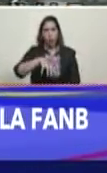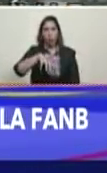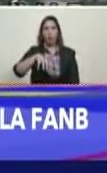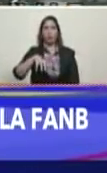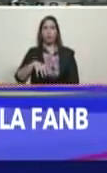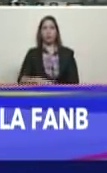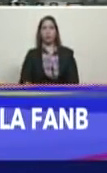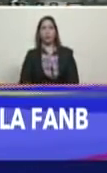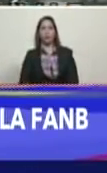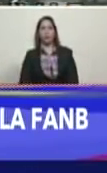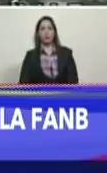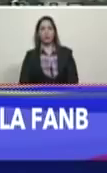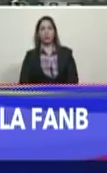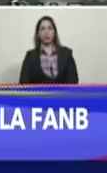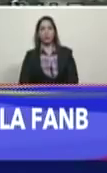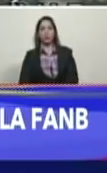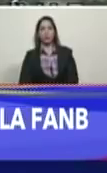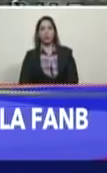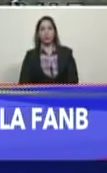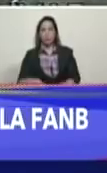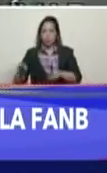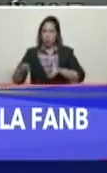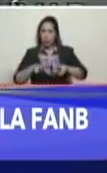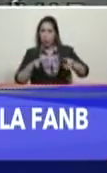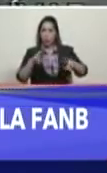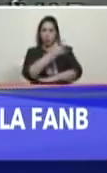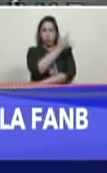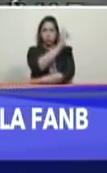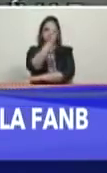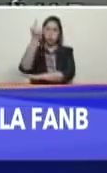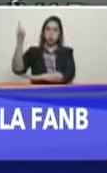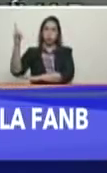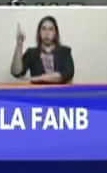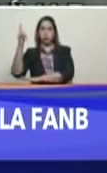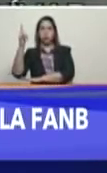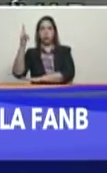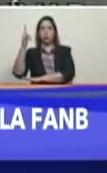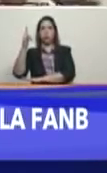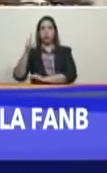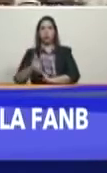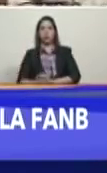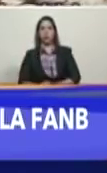zona, un río, una costa,